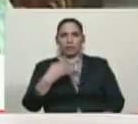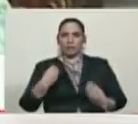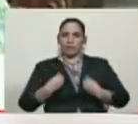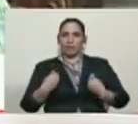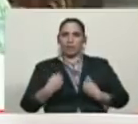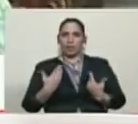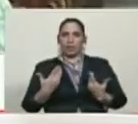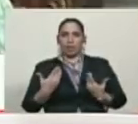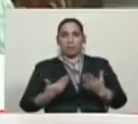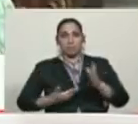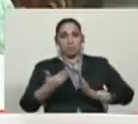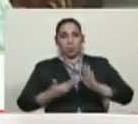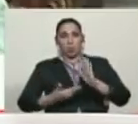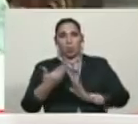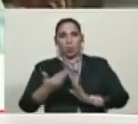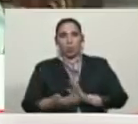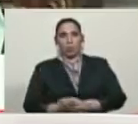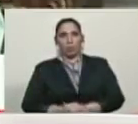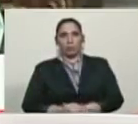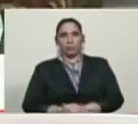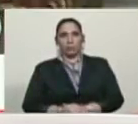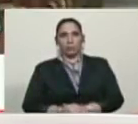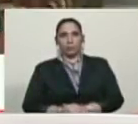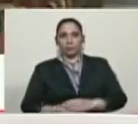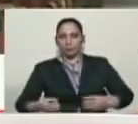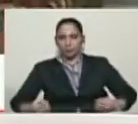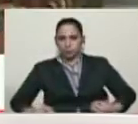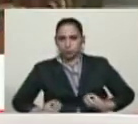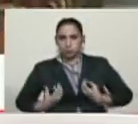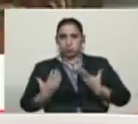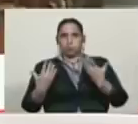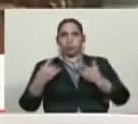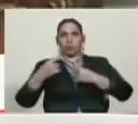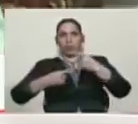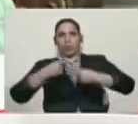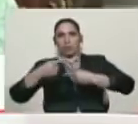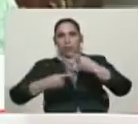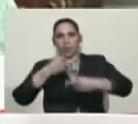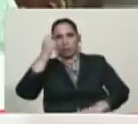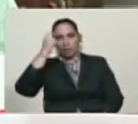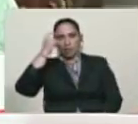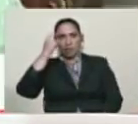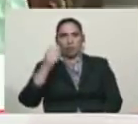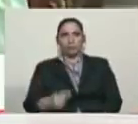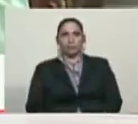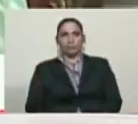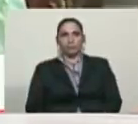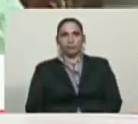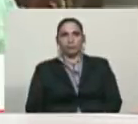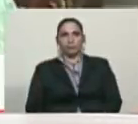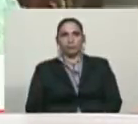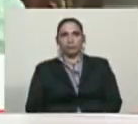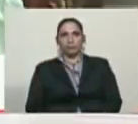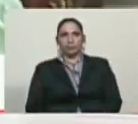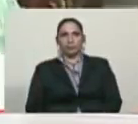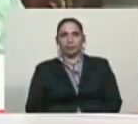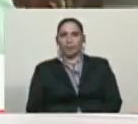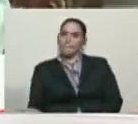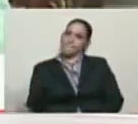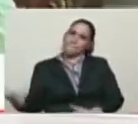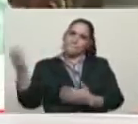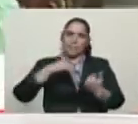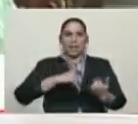trascendental que le dé alegría del diaria y del día a día venga hacia la revolución a